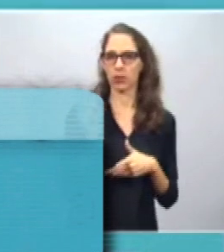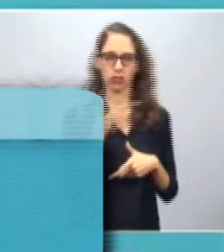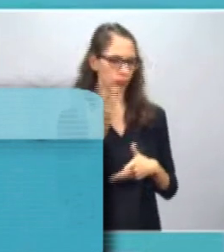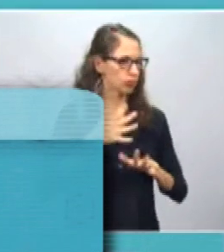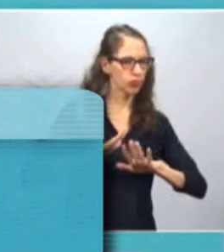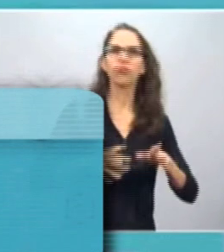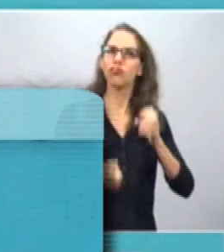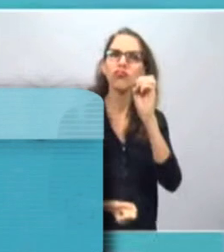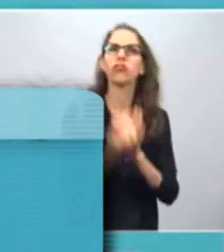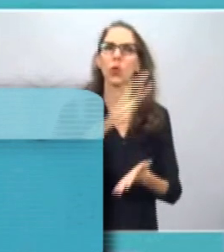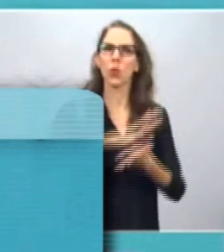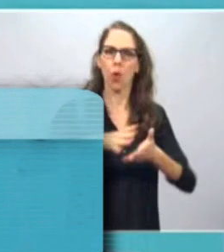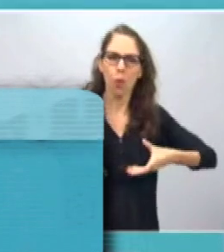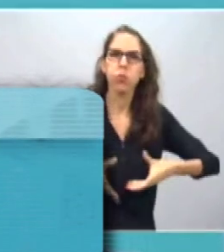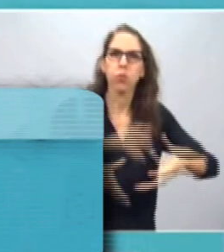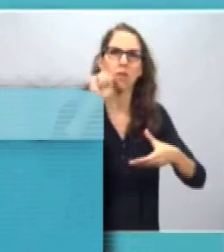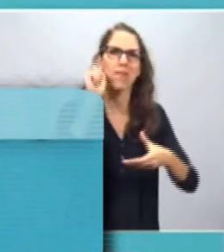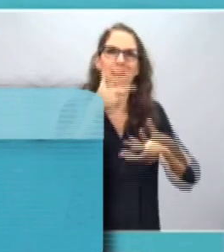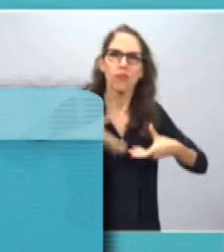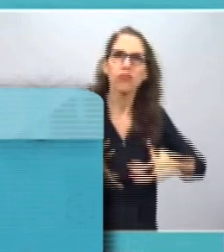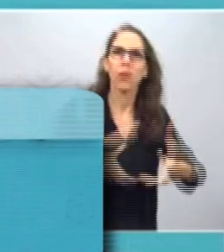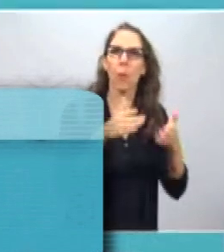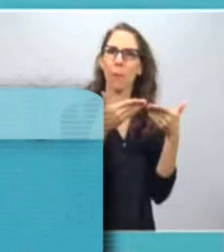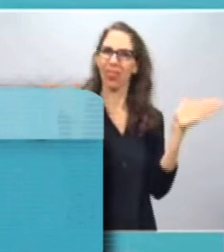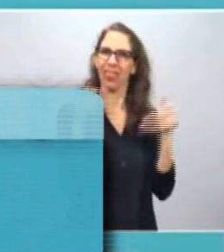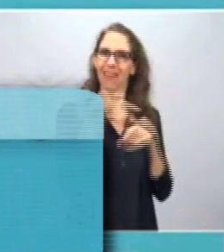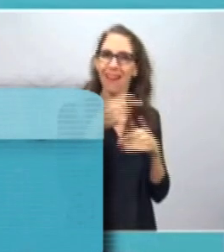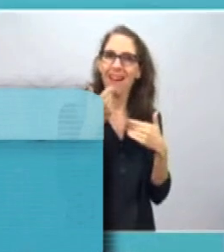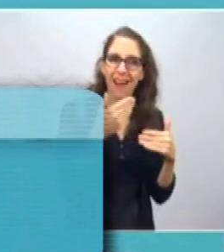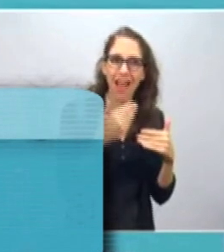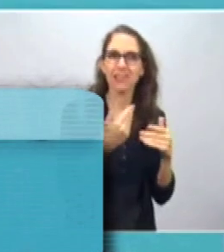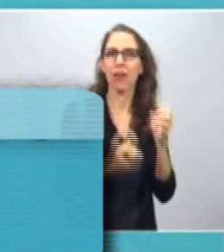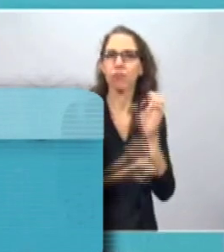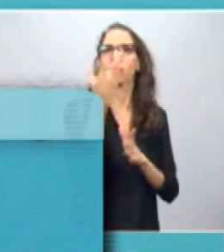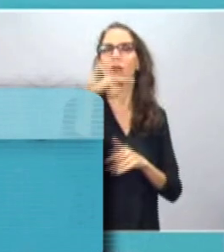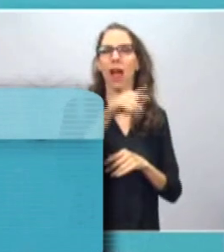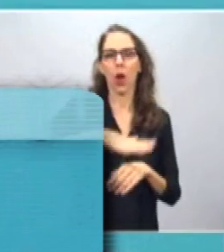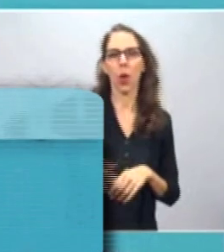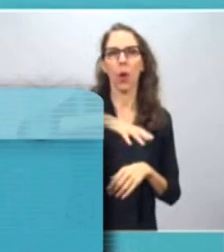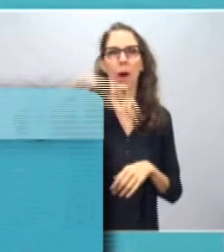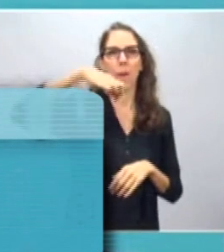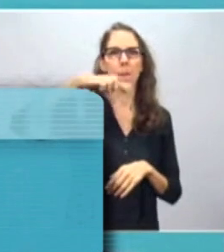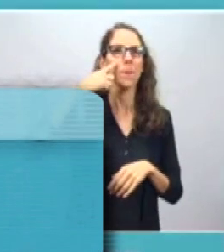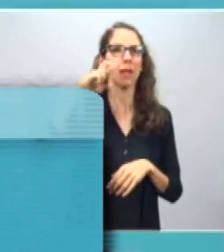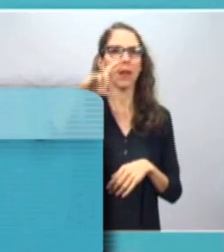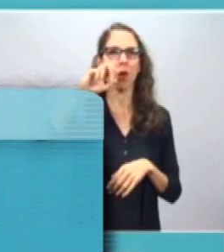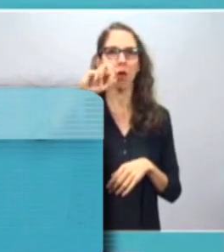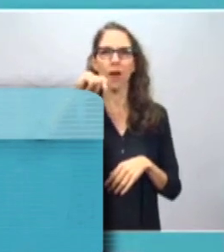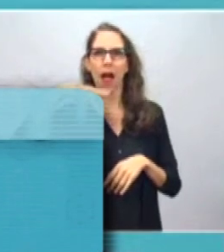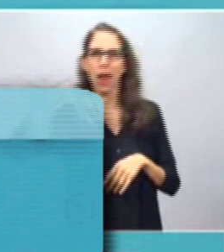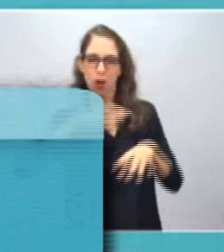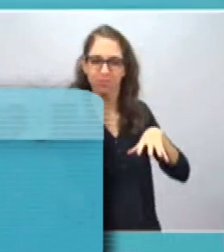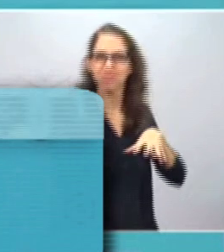hemos inaugurado un gasoducto que le va a permitir por primera vez en la localidad de Pirovano, en el municipio de Bolívar, poder